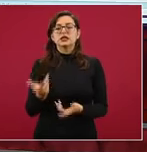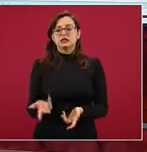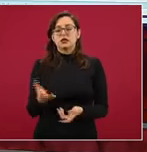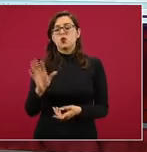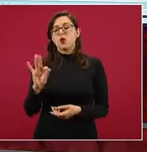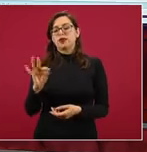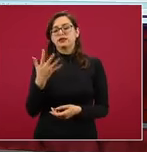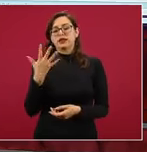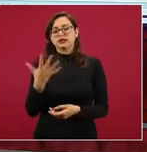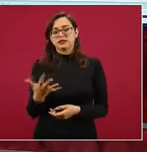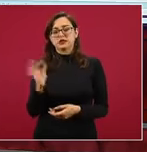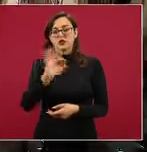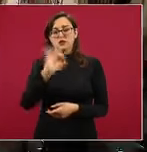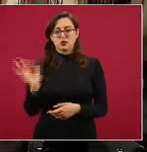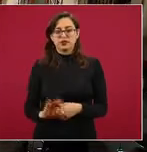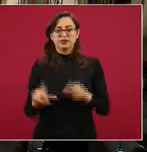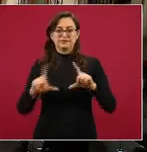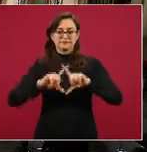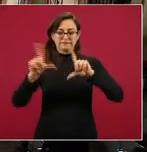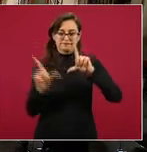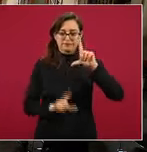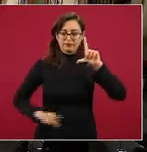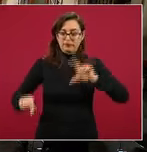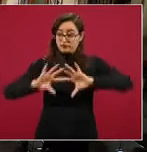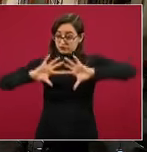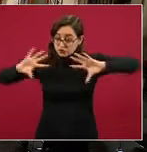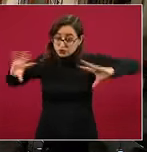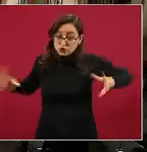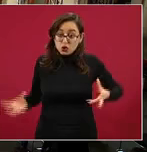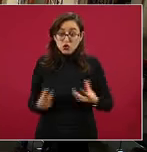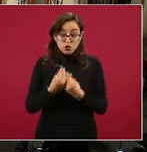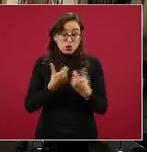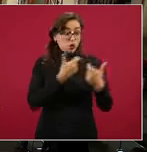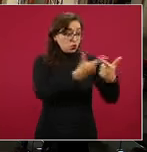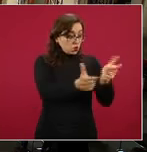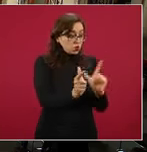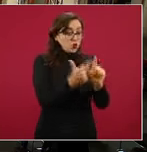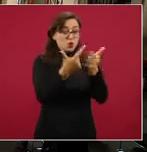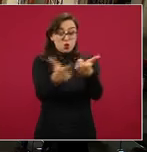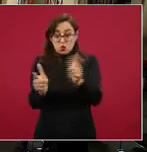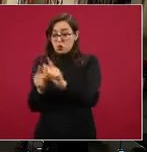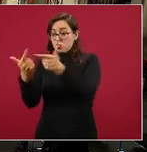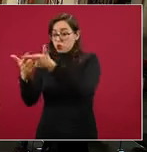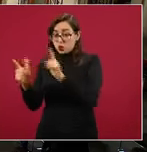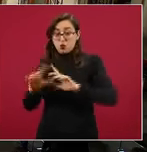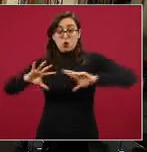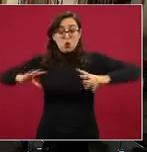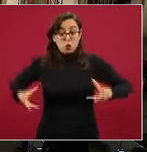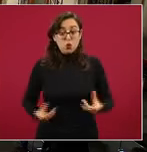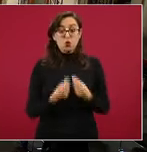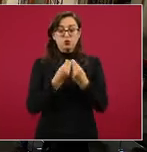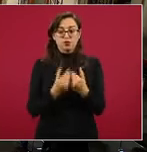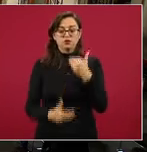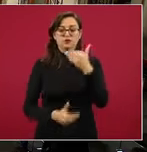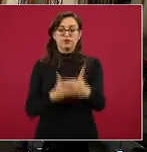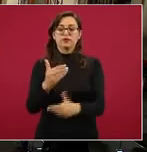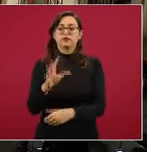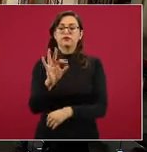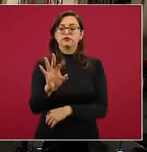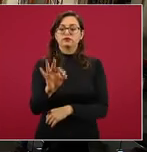del 45%. A nivel nacional y englobando todos los grupos a los que se les está aplicando la vacuna, hay un avance